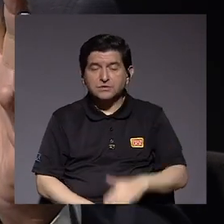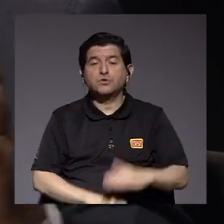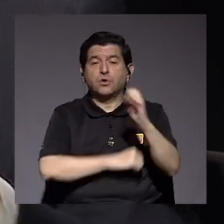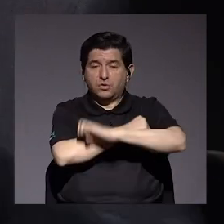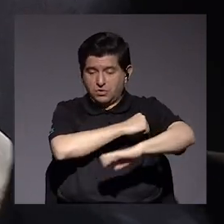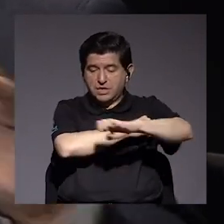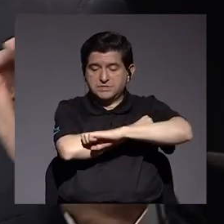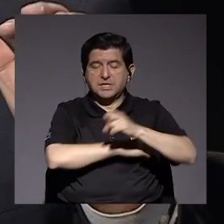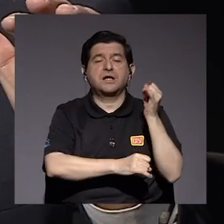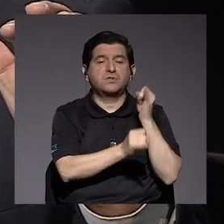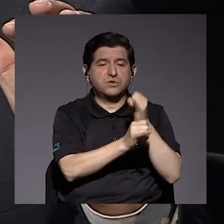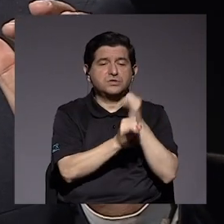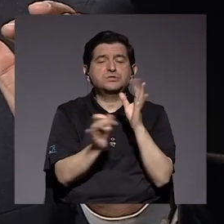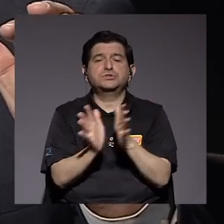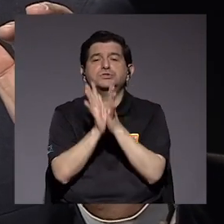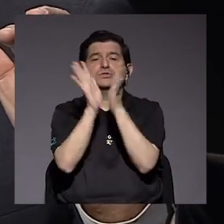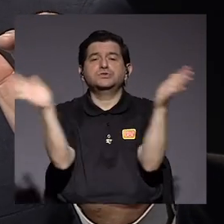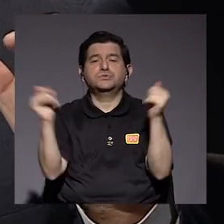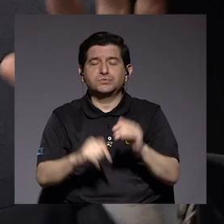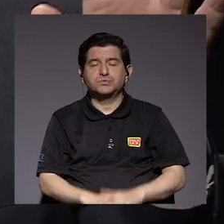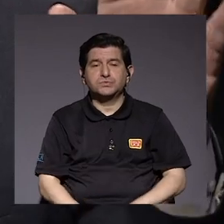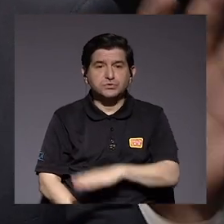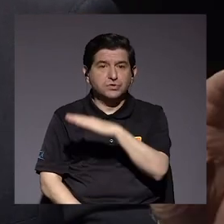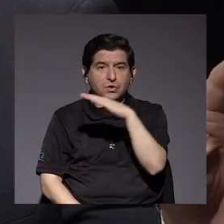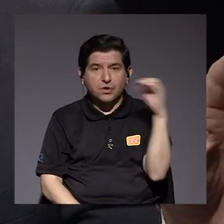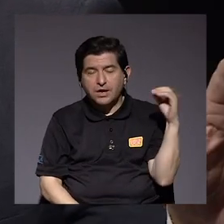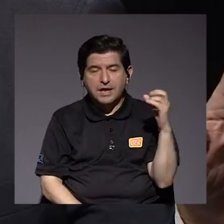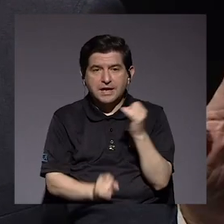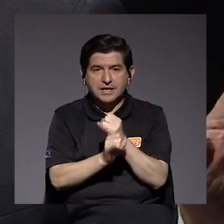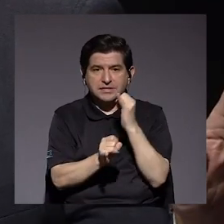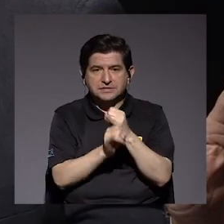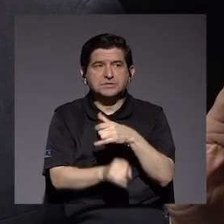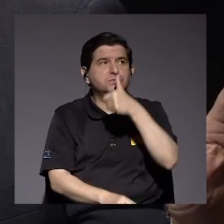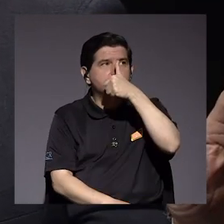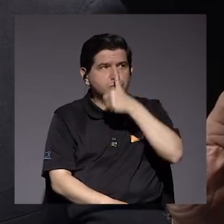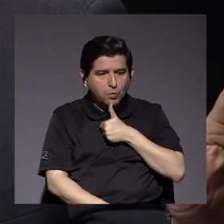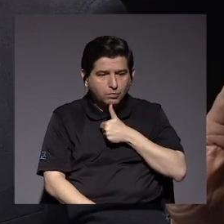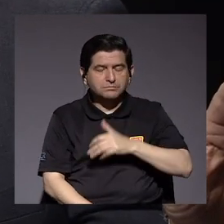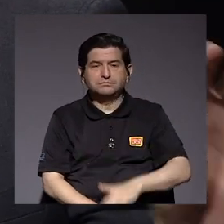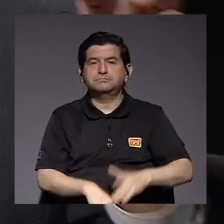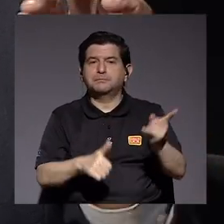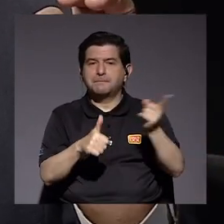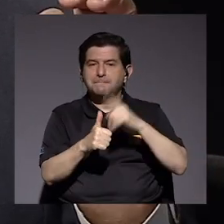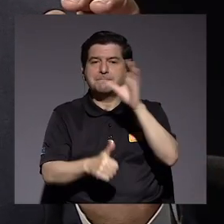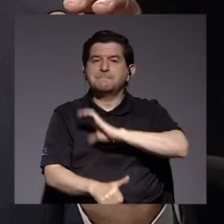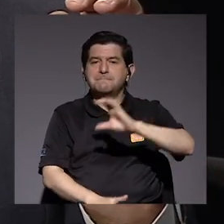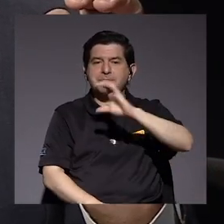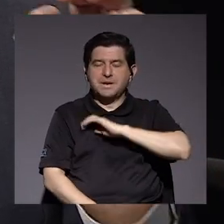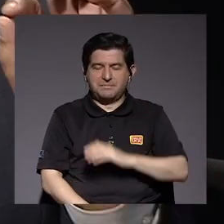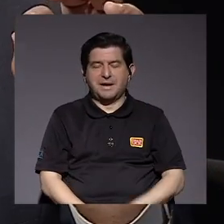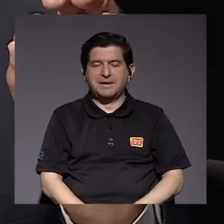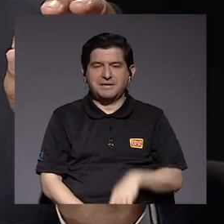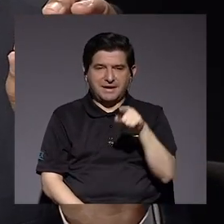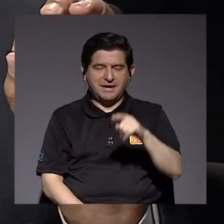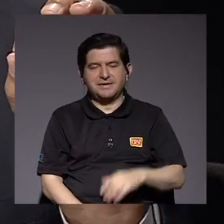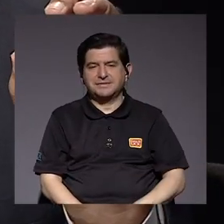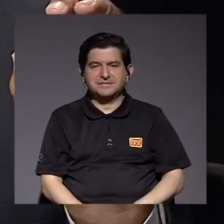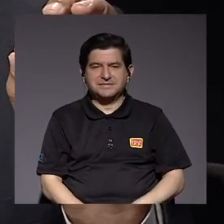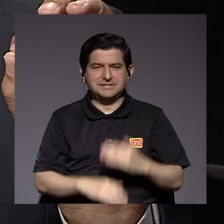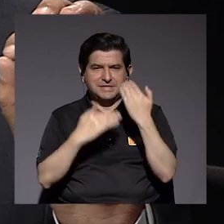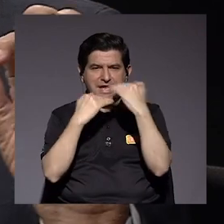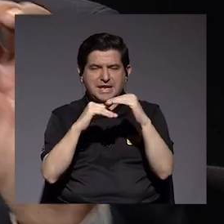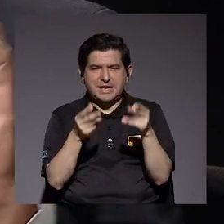estado en las instituciones públicas y en las instituciones privadas primer rasgo austeridad